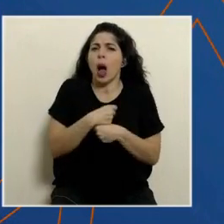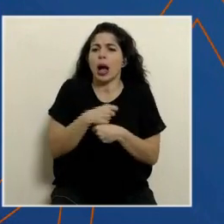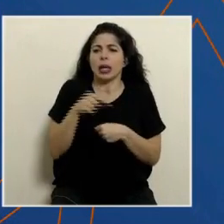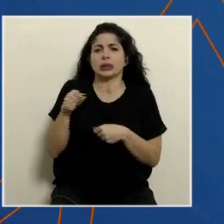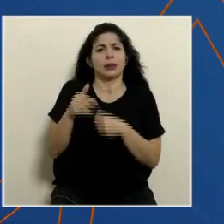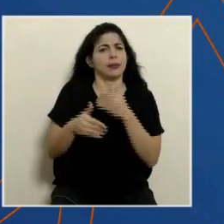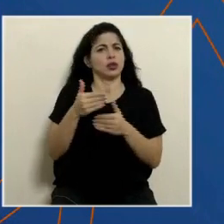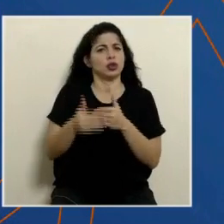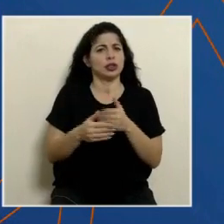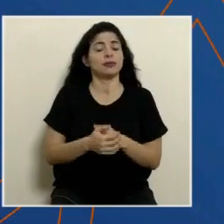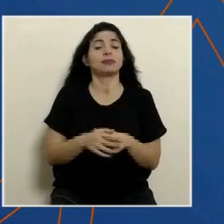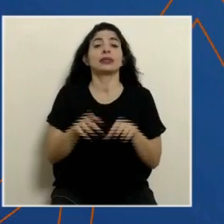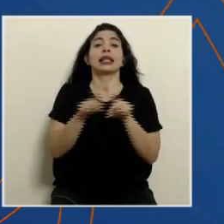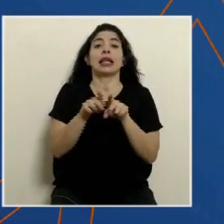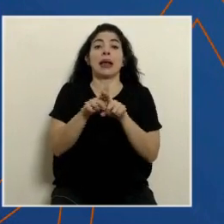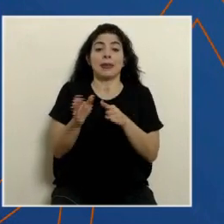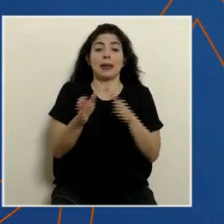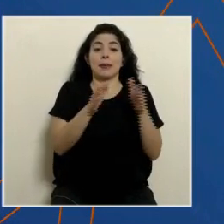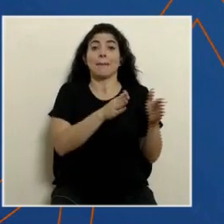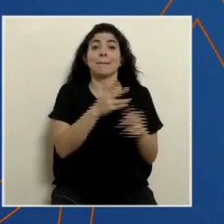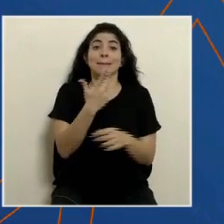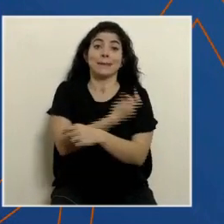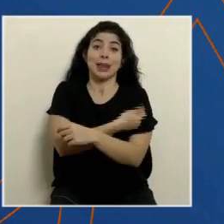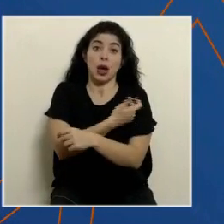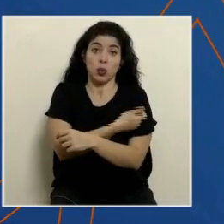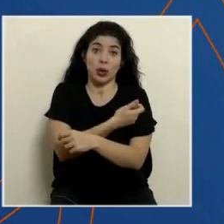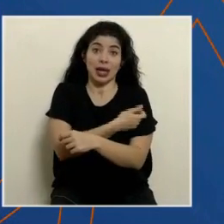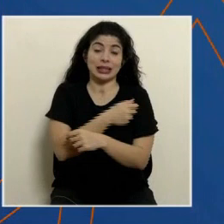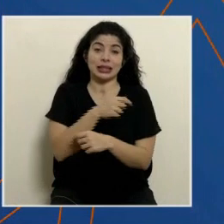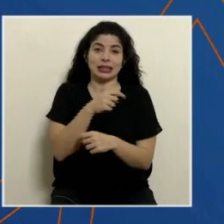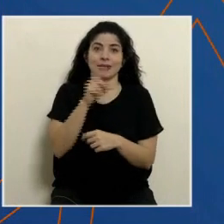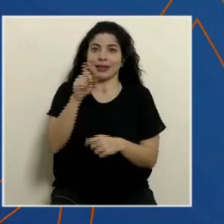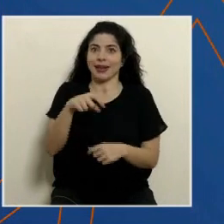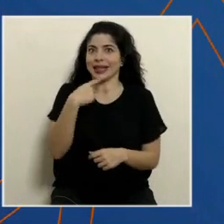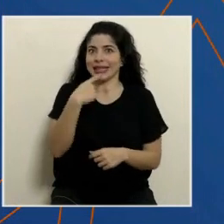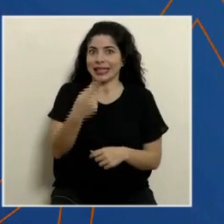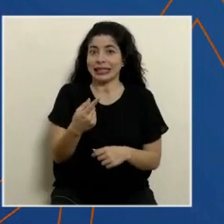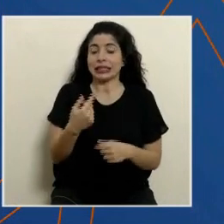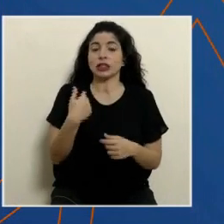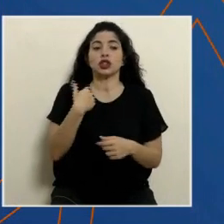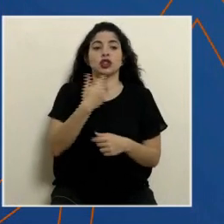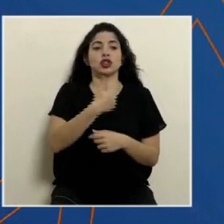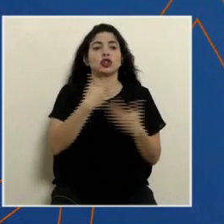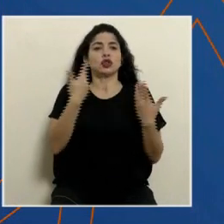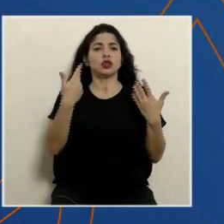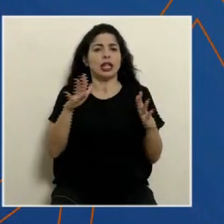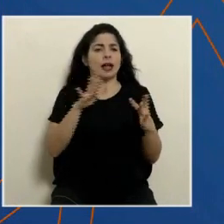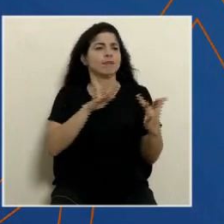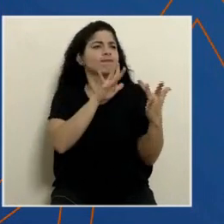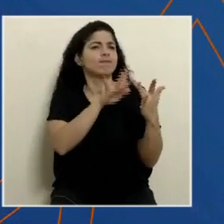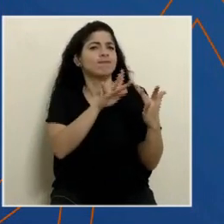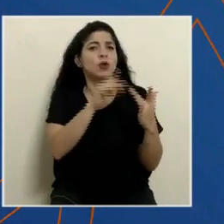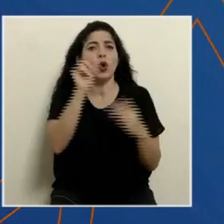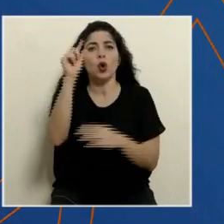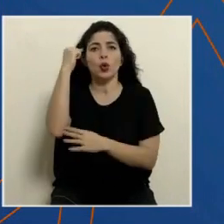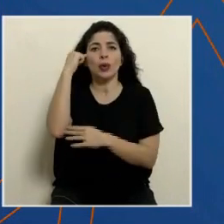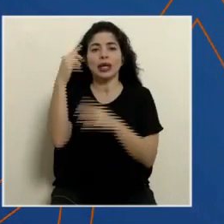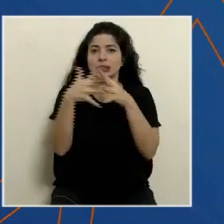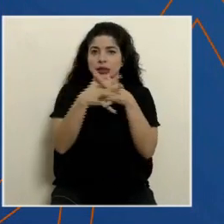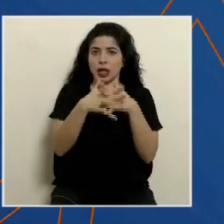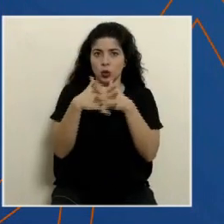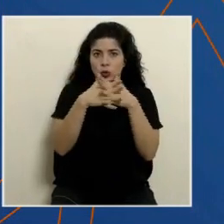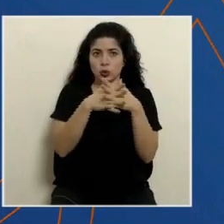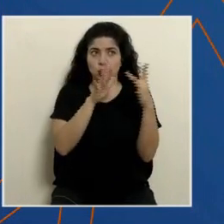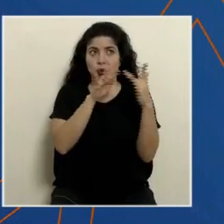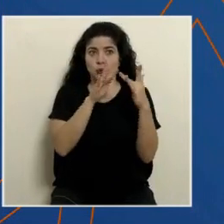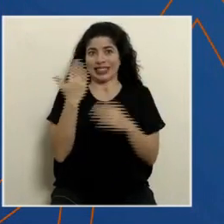este proceso. También en vacunas, es decir, hay que decir que hemos estado en contacto con los gobiernos de los Estados Unidos,